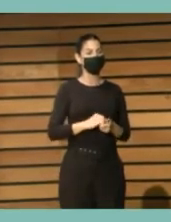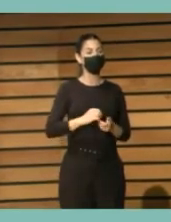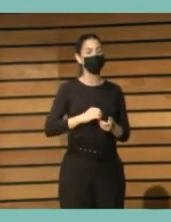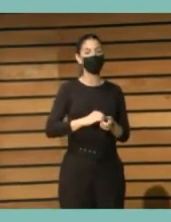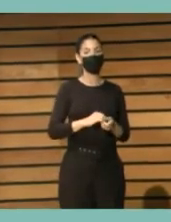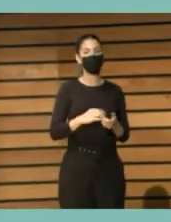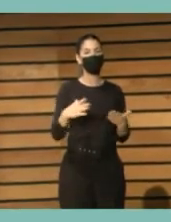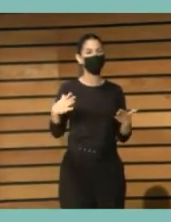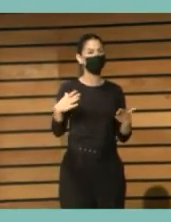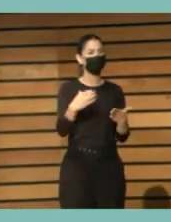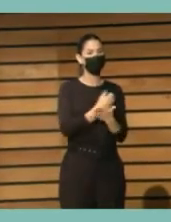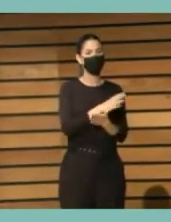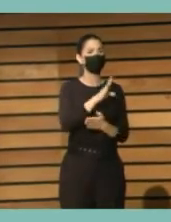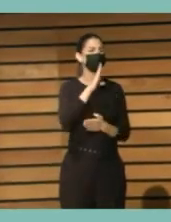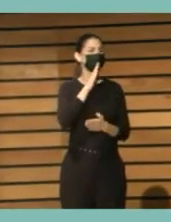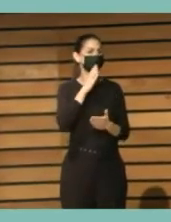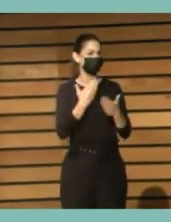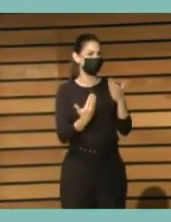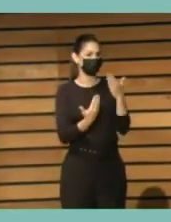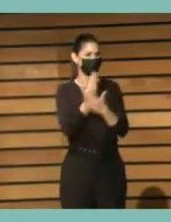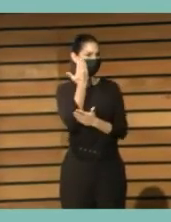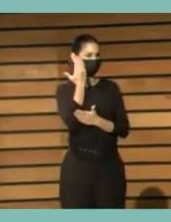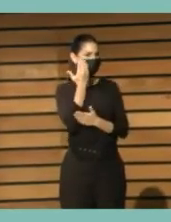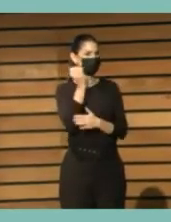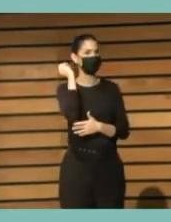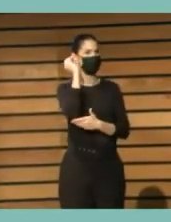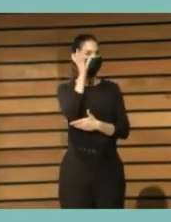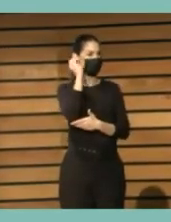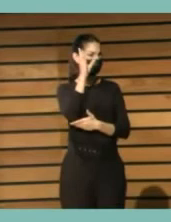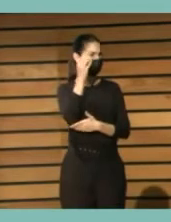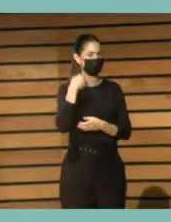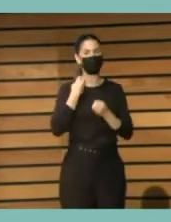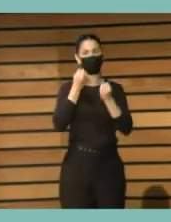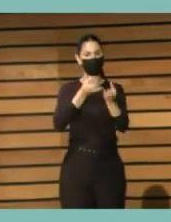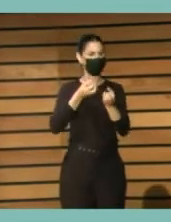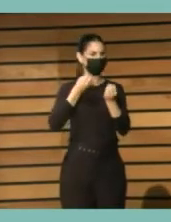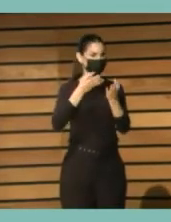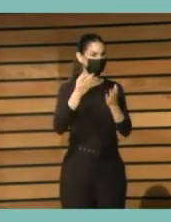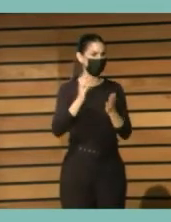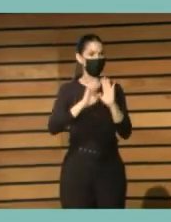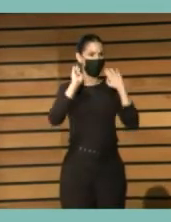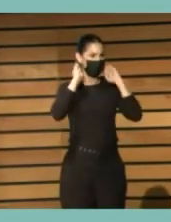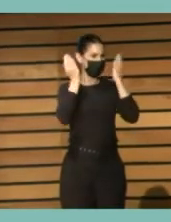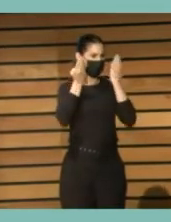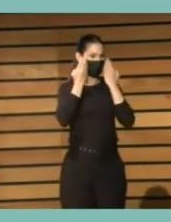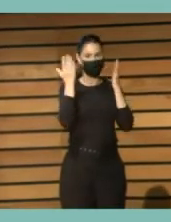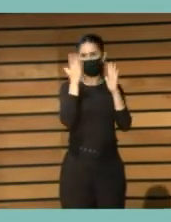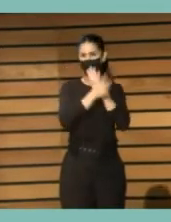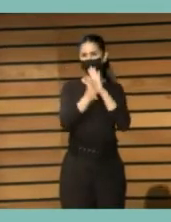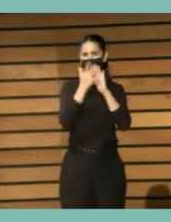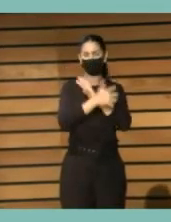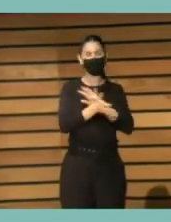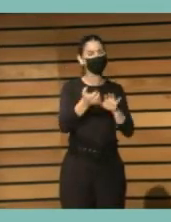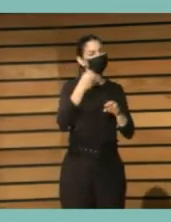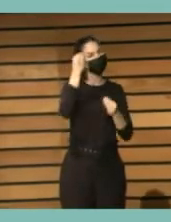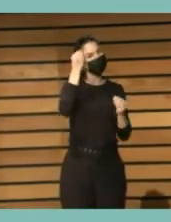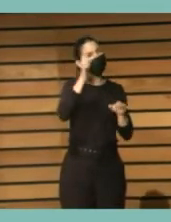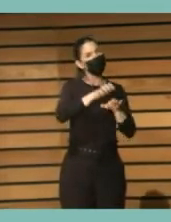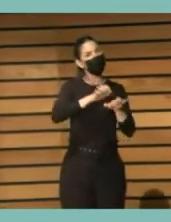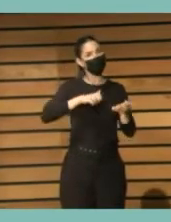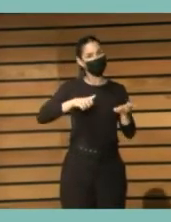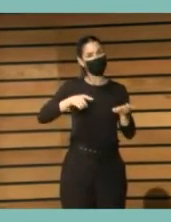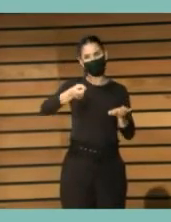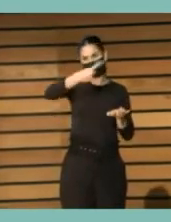dicho esta mañana, lo que se va a decir a lo largo del Congreso, creo que la mayoría de las cosas las sabemos,